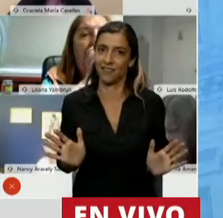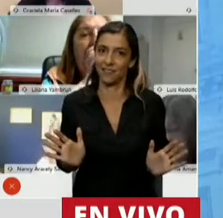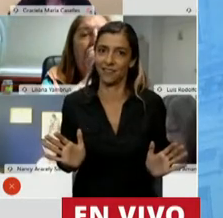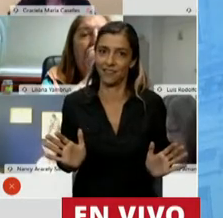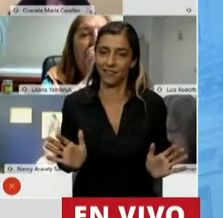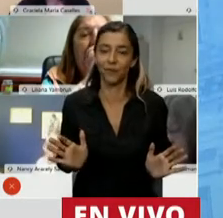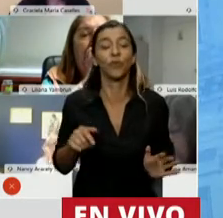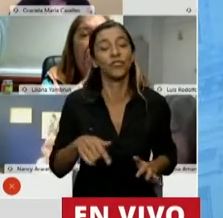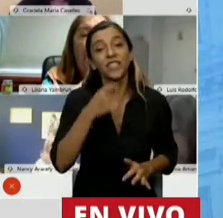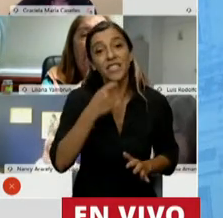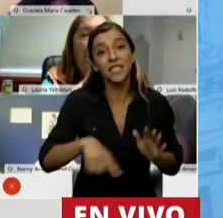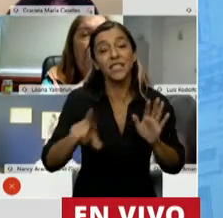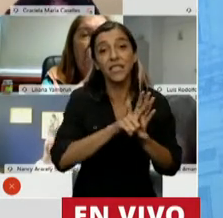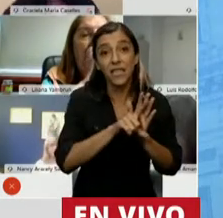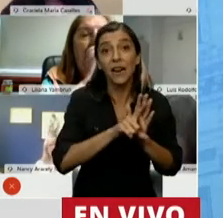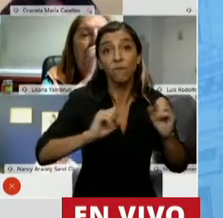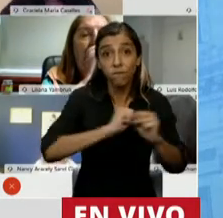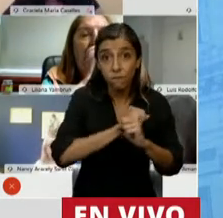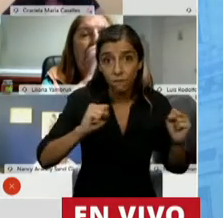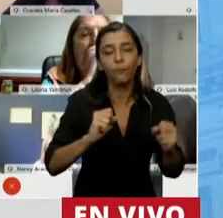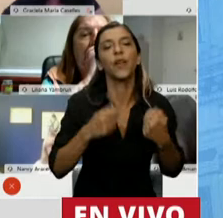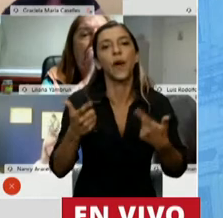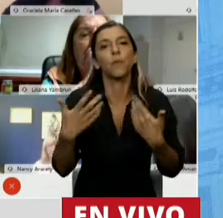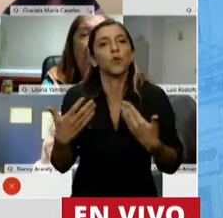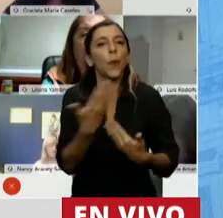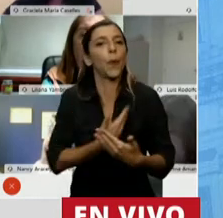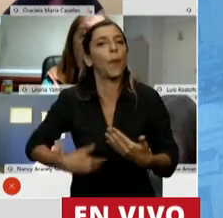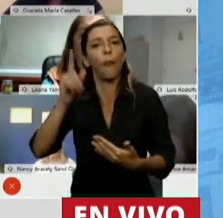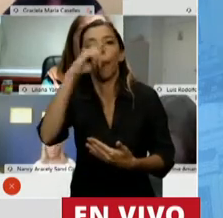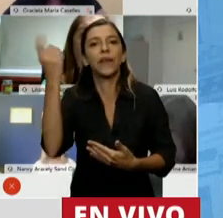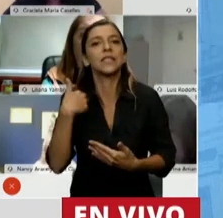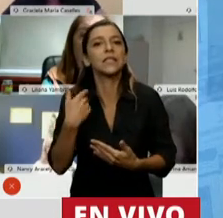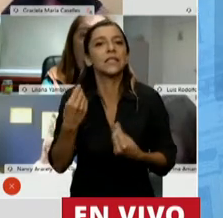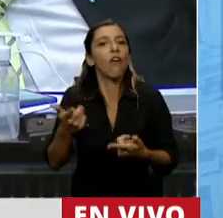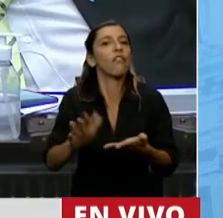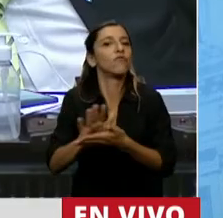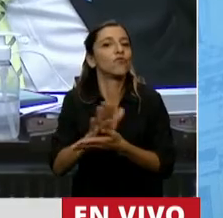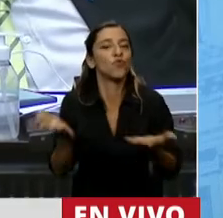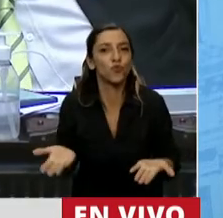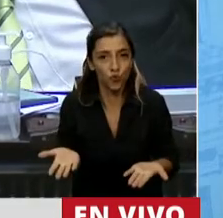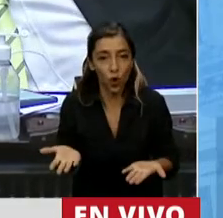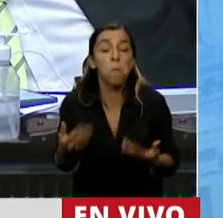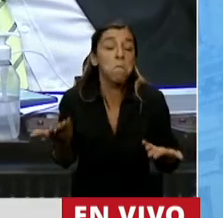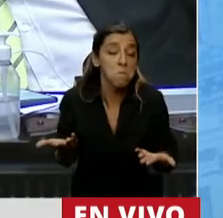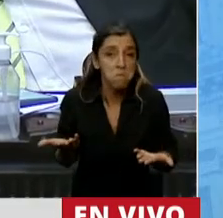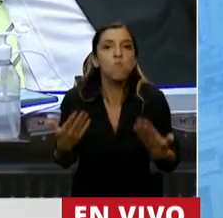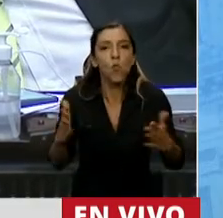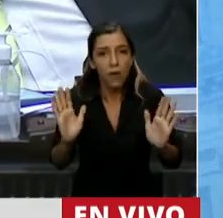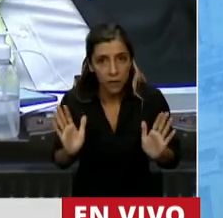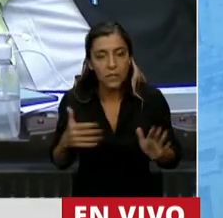esta norma, va a permitir al Estado actuar en esos casos, ya sea para brindar